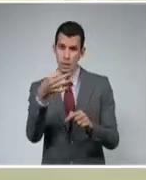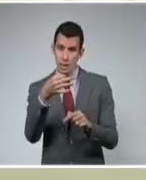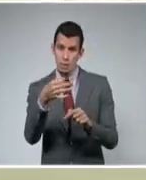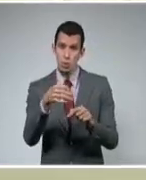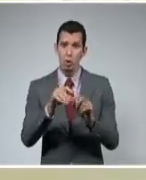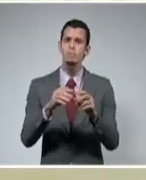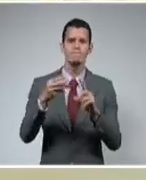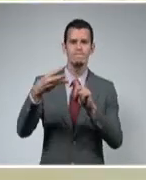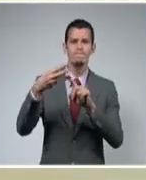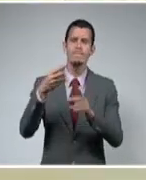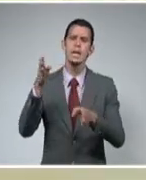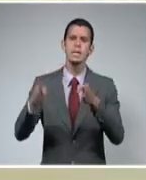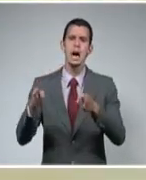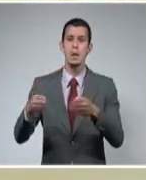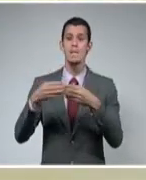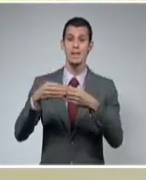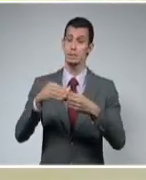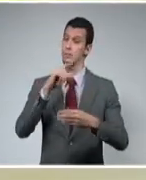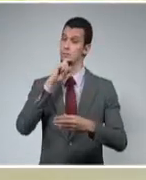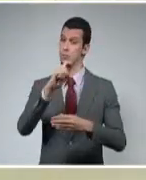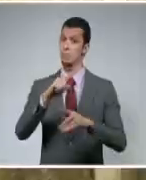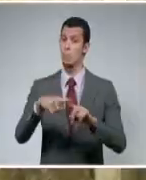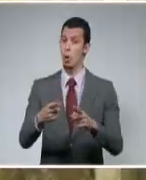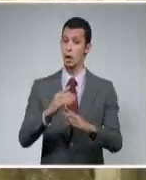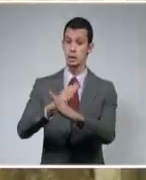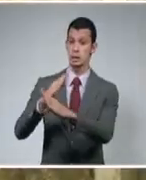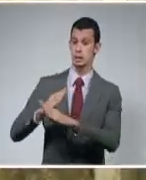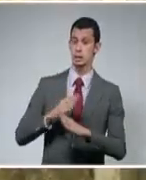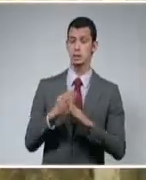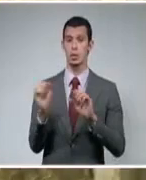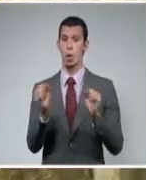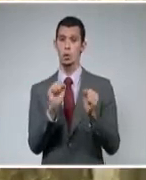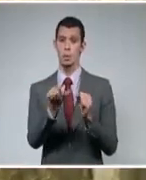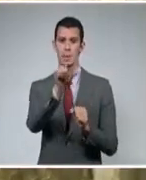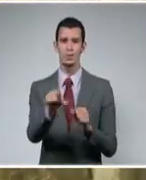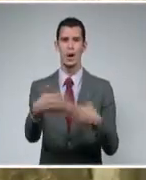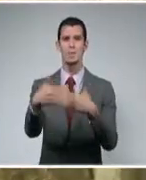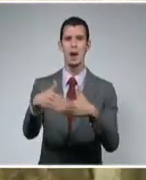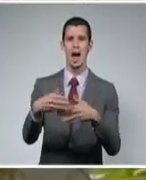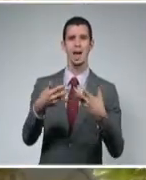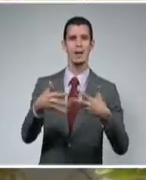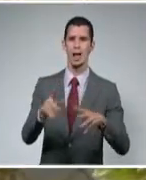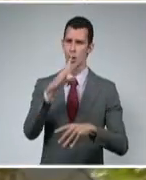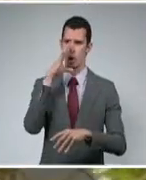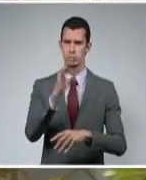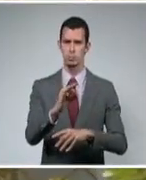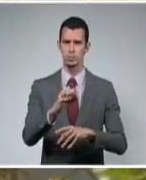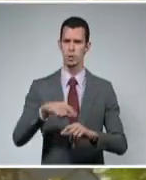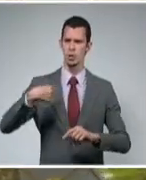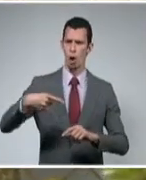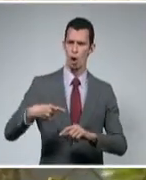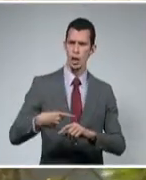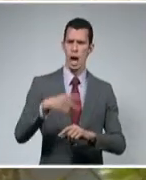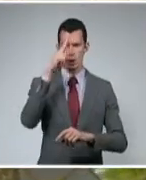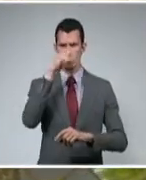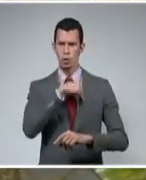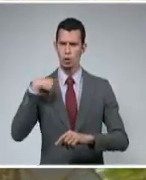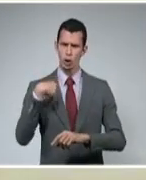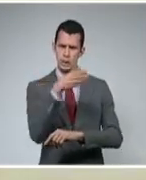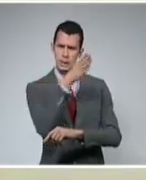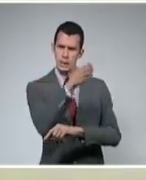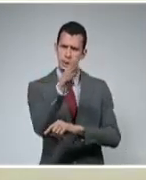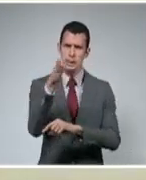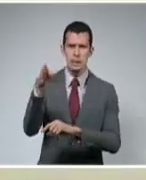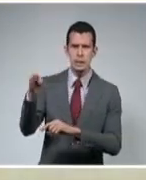y aumentaron las áreas con restricción de movimiento. En ellas se priorizan la pesquisa activa diaria y las labores de desinfección.